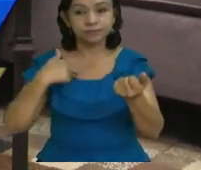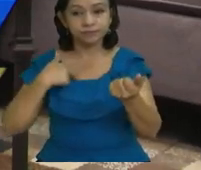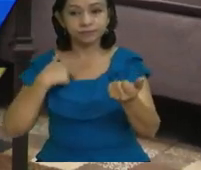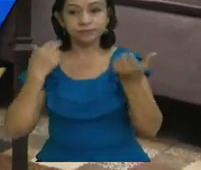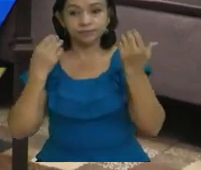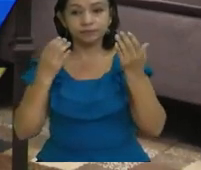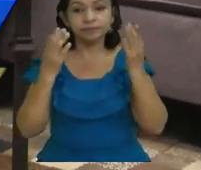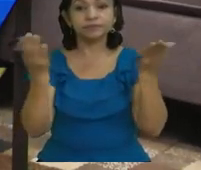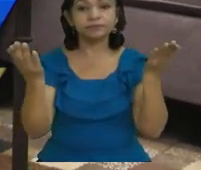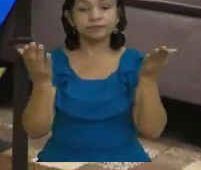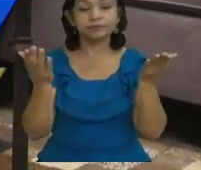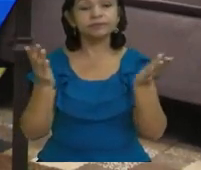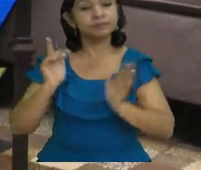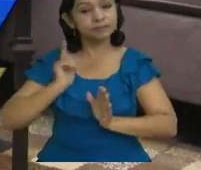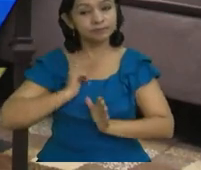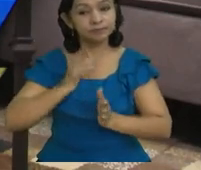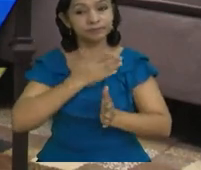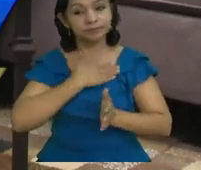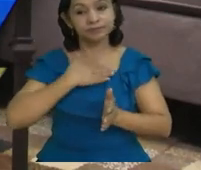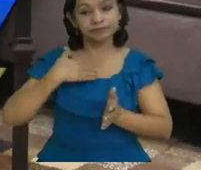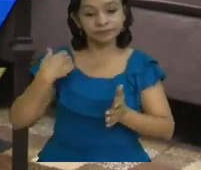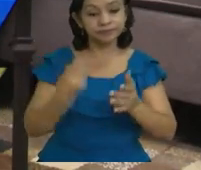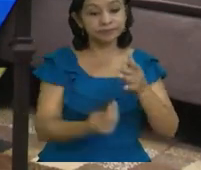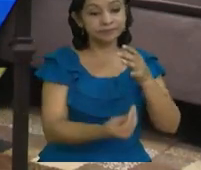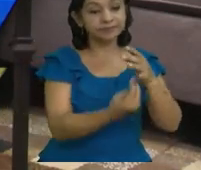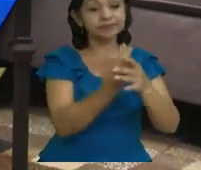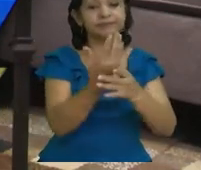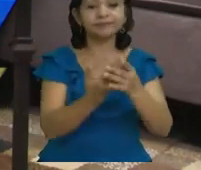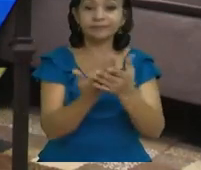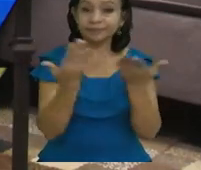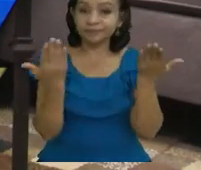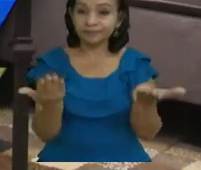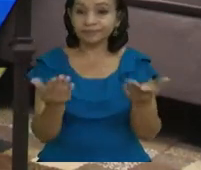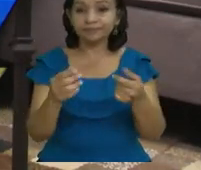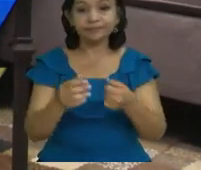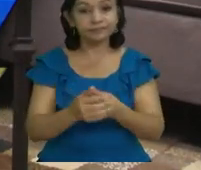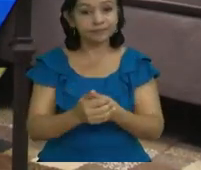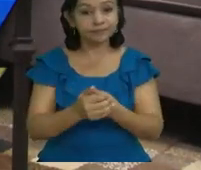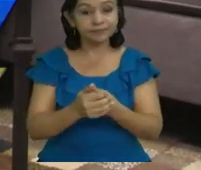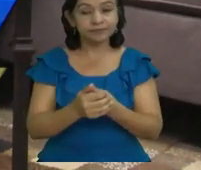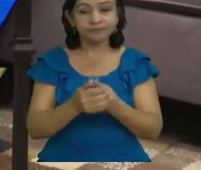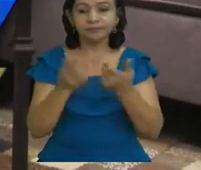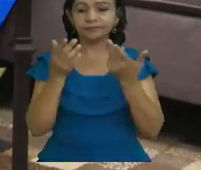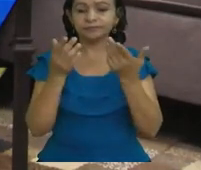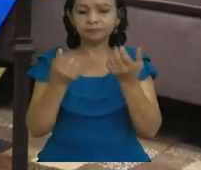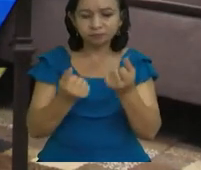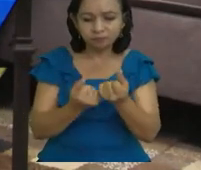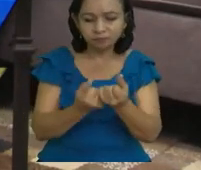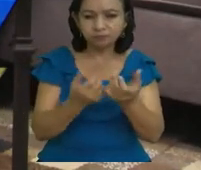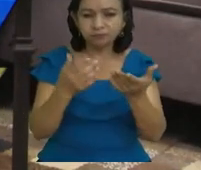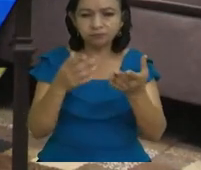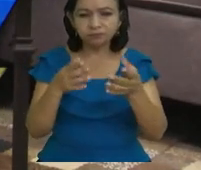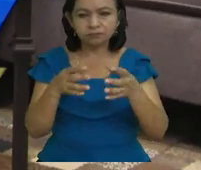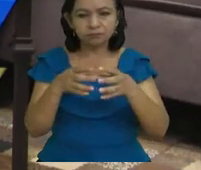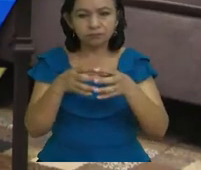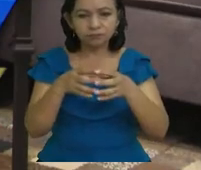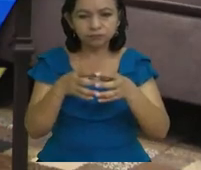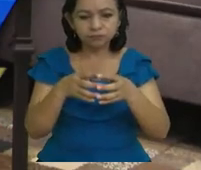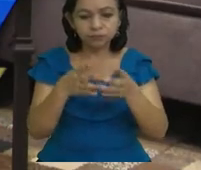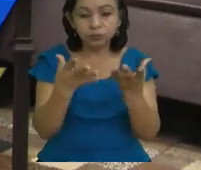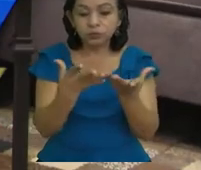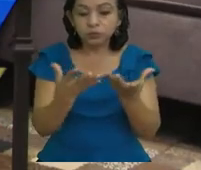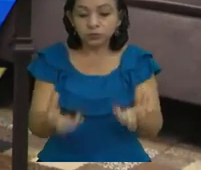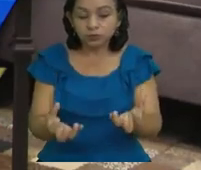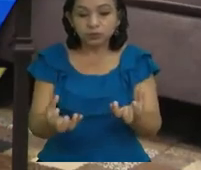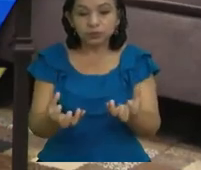insumos que vienen a mejorar la producción, los rendimientos, el enraizamiento, el macollamiento, mayor absorción